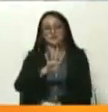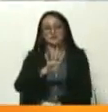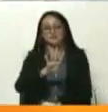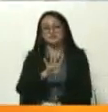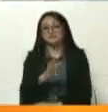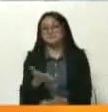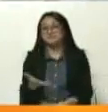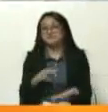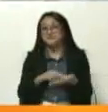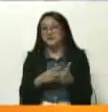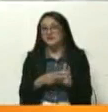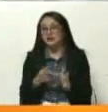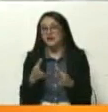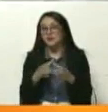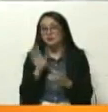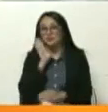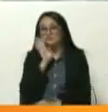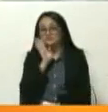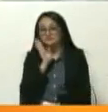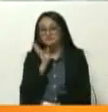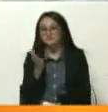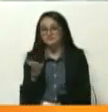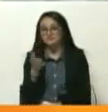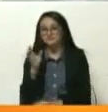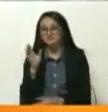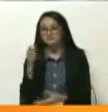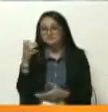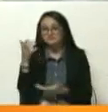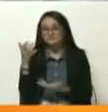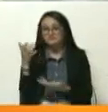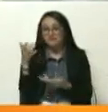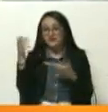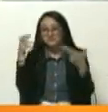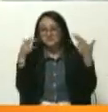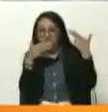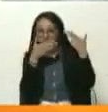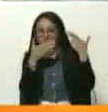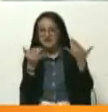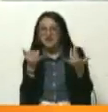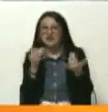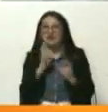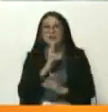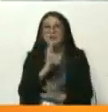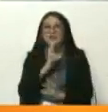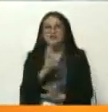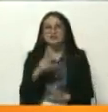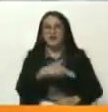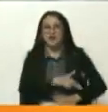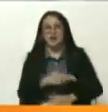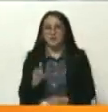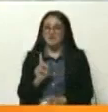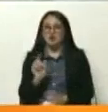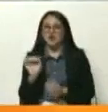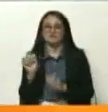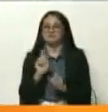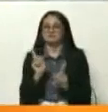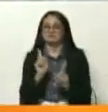es razón para decir que el paramilitarismo surgió como una respuesta al alzamiento armado. Fue al